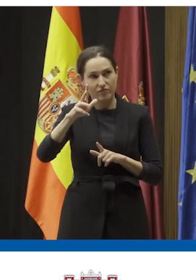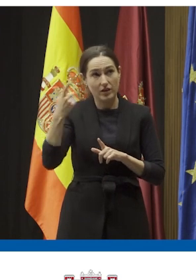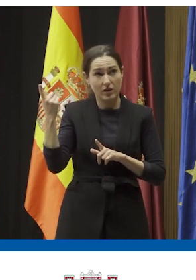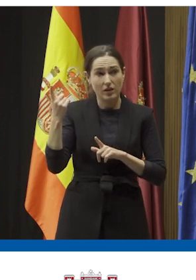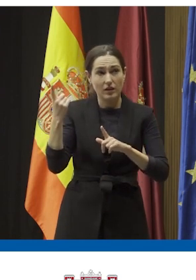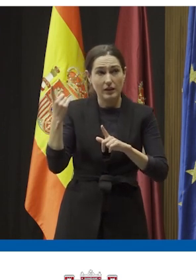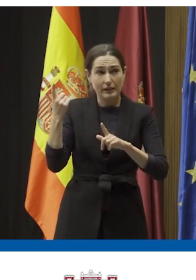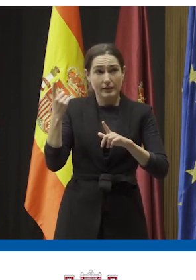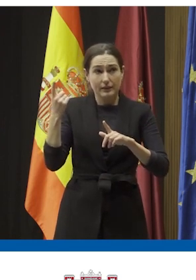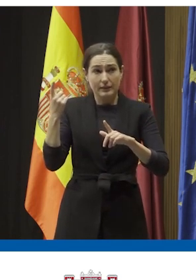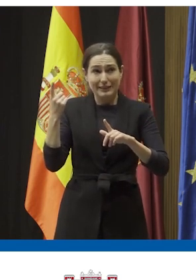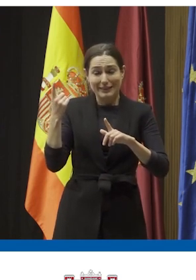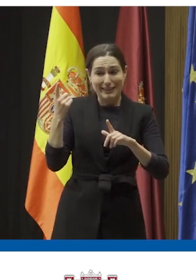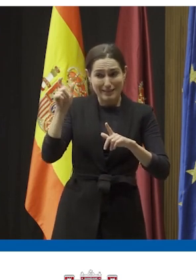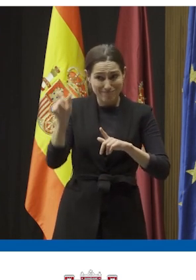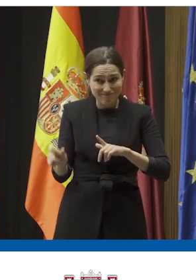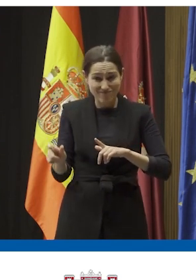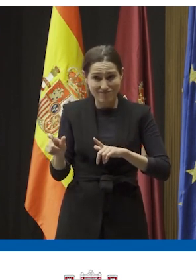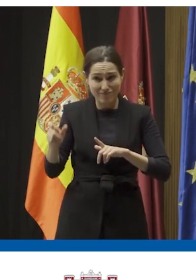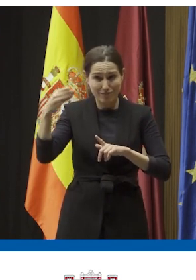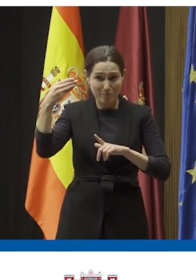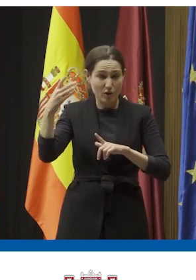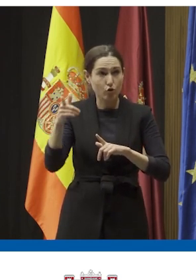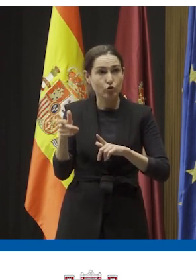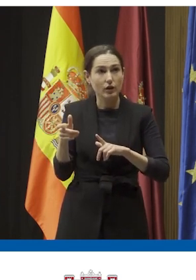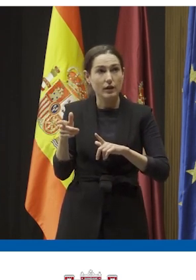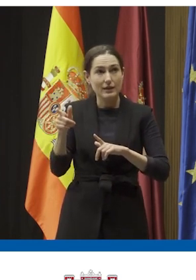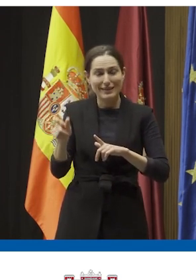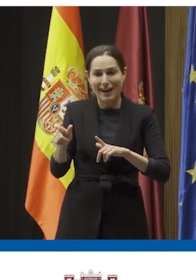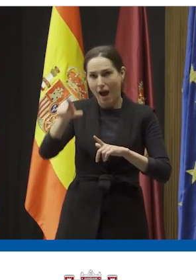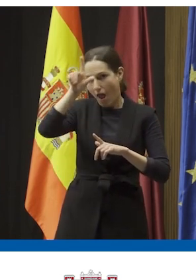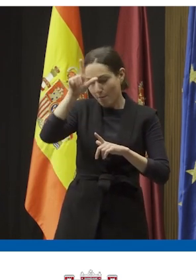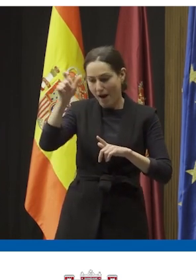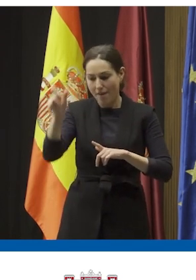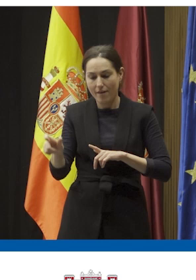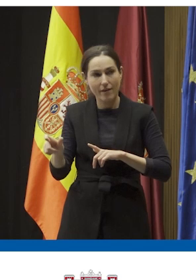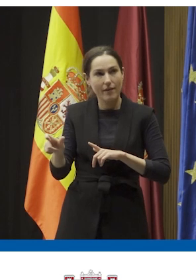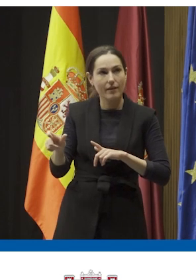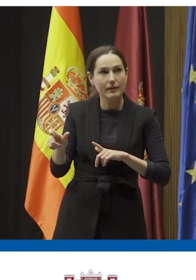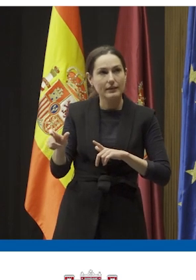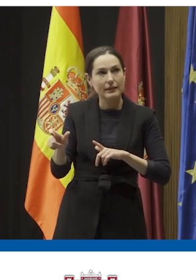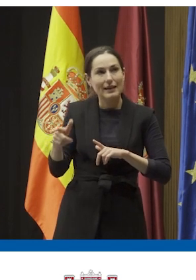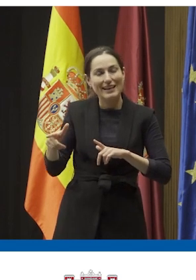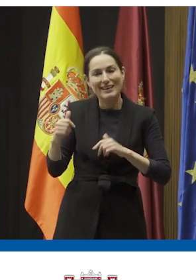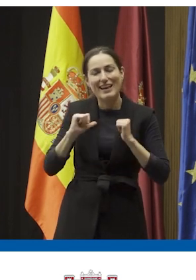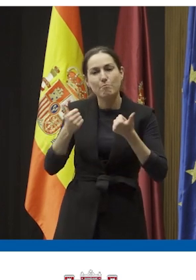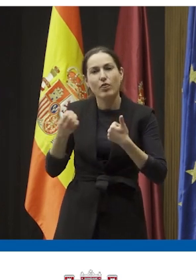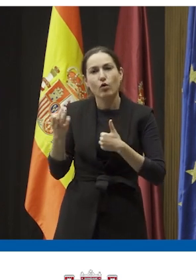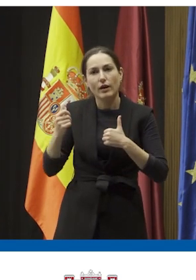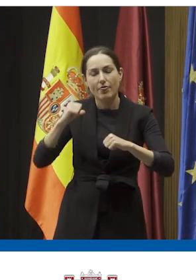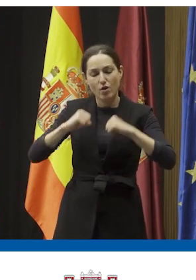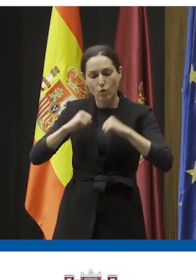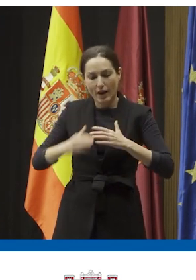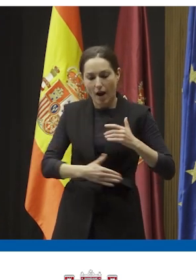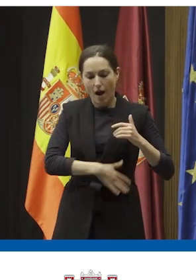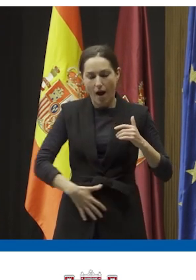ovario, y este hombre, Billroth, un alemán de Breslau, puso en marcha la cirugía